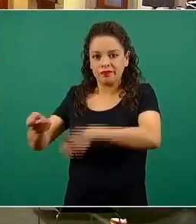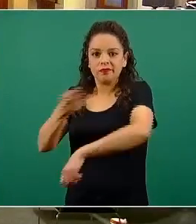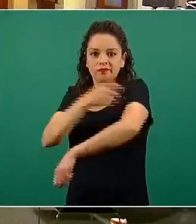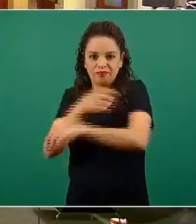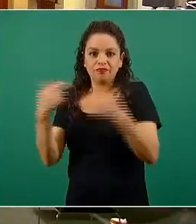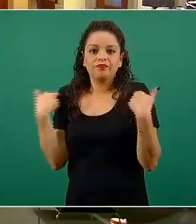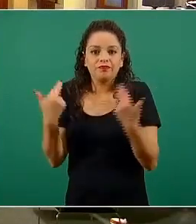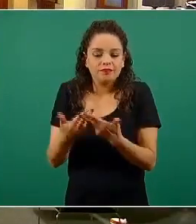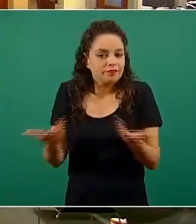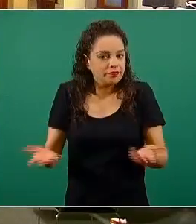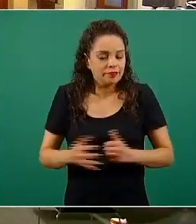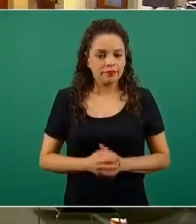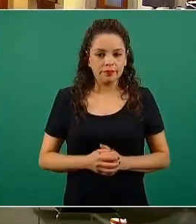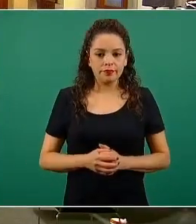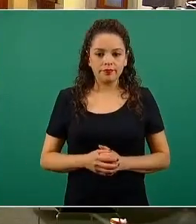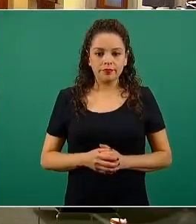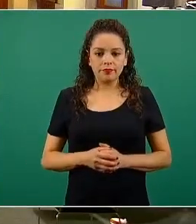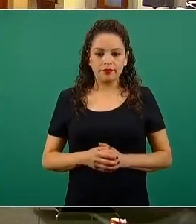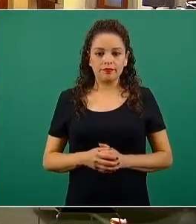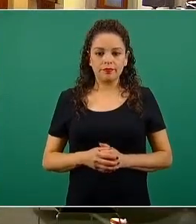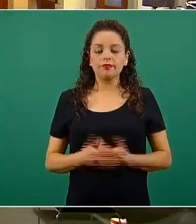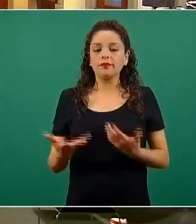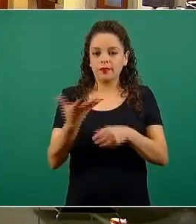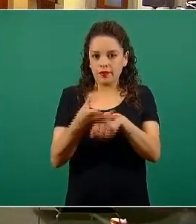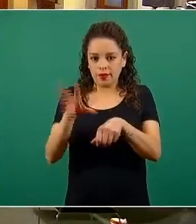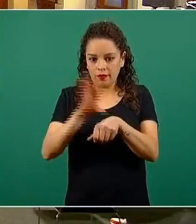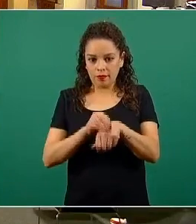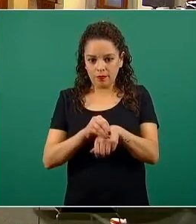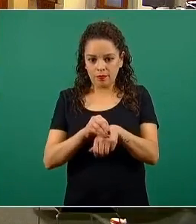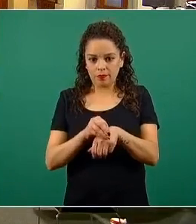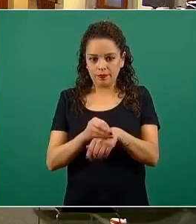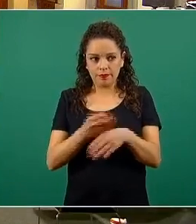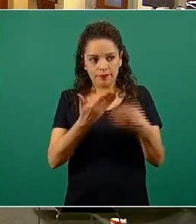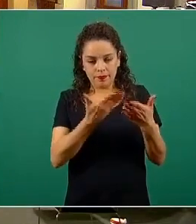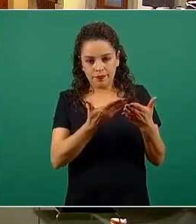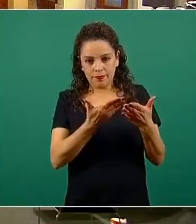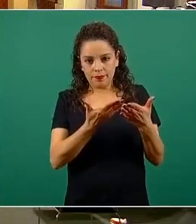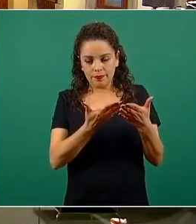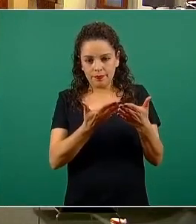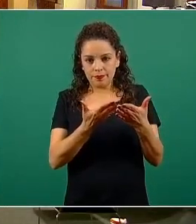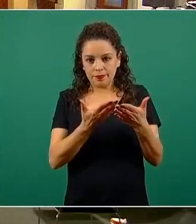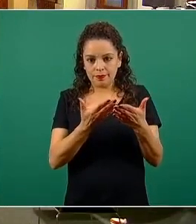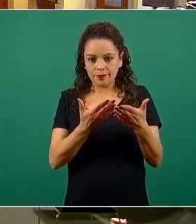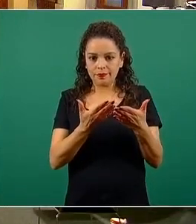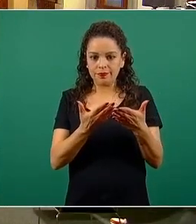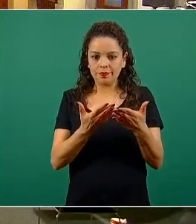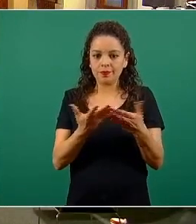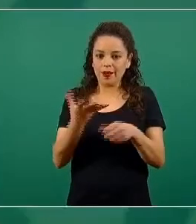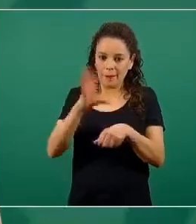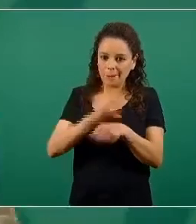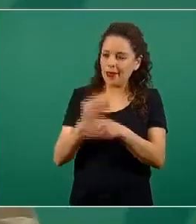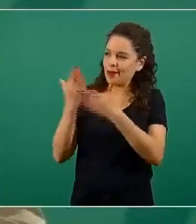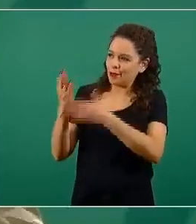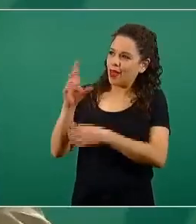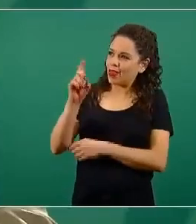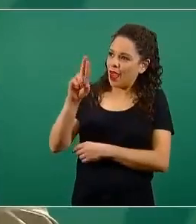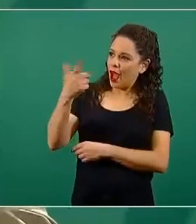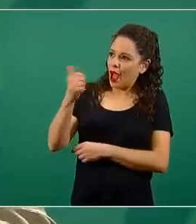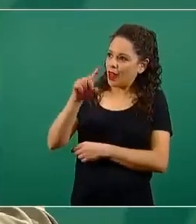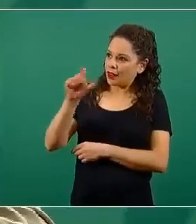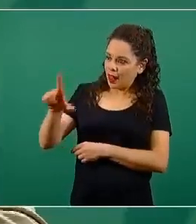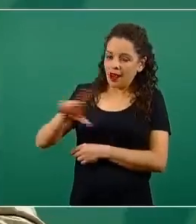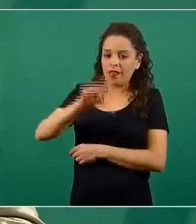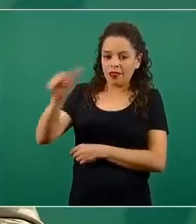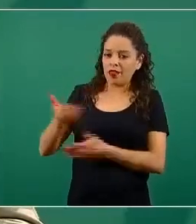esto, si me permite, el doctor López-Gatell, pues le cedo la palabra para que complemente, pero creo que